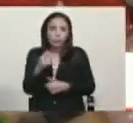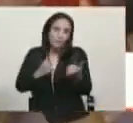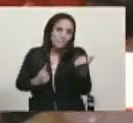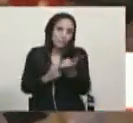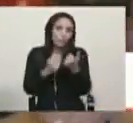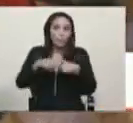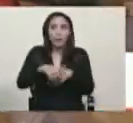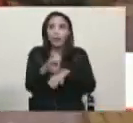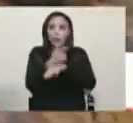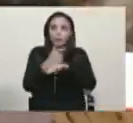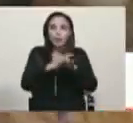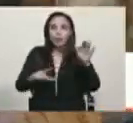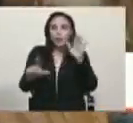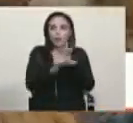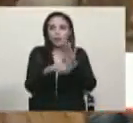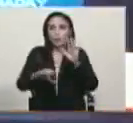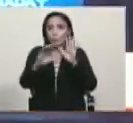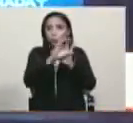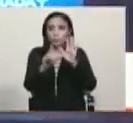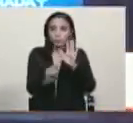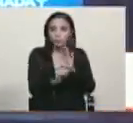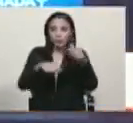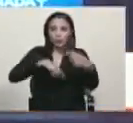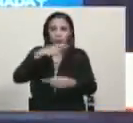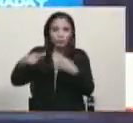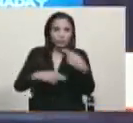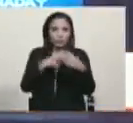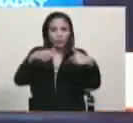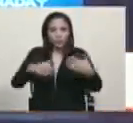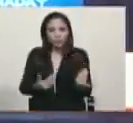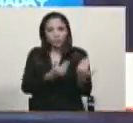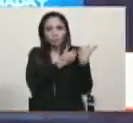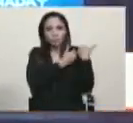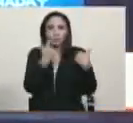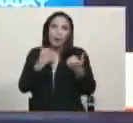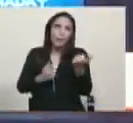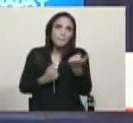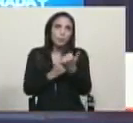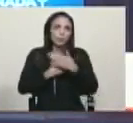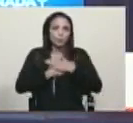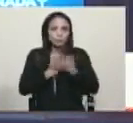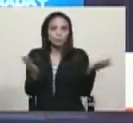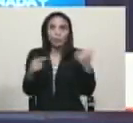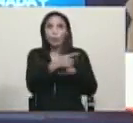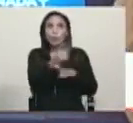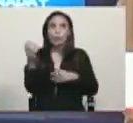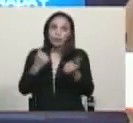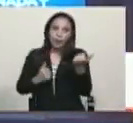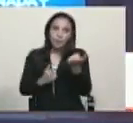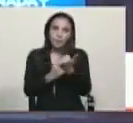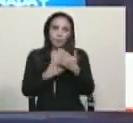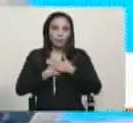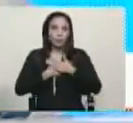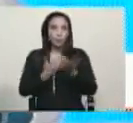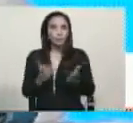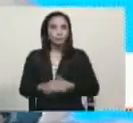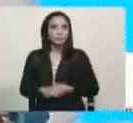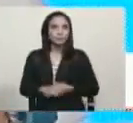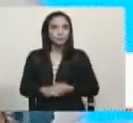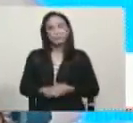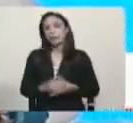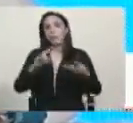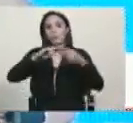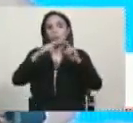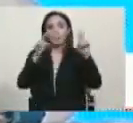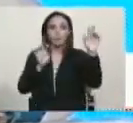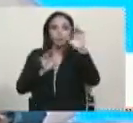gobierno legítimo, constitucional y revolucionario que presido. Pido tu apoyo, zuliano. Pido tu apoyo, zuliana, por la paz